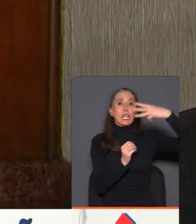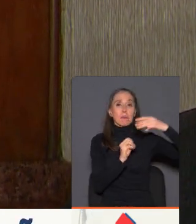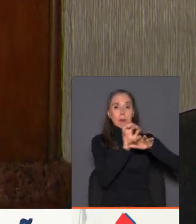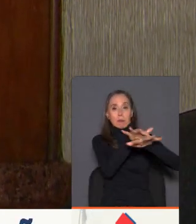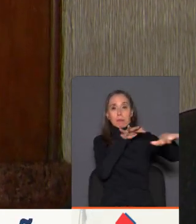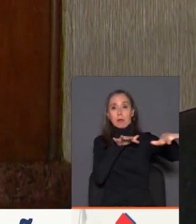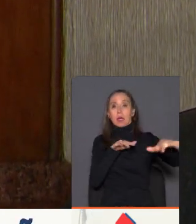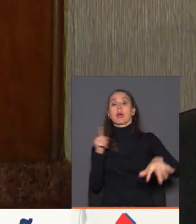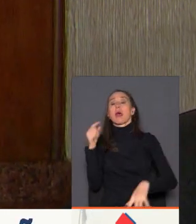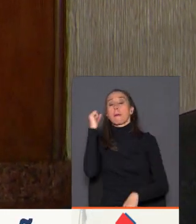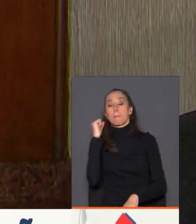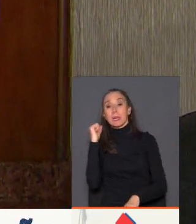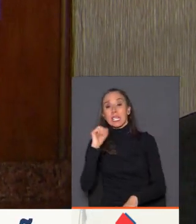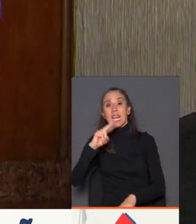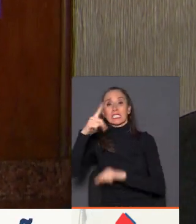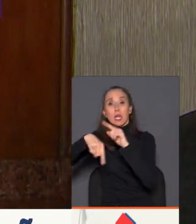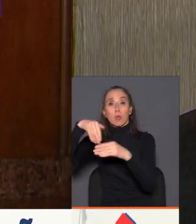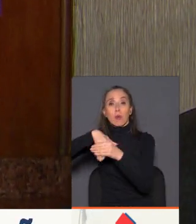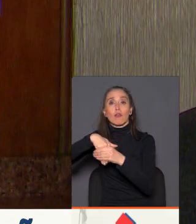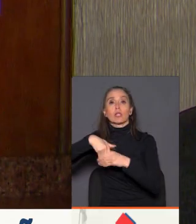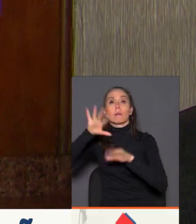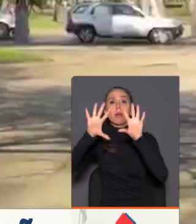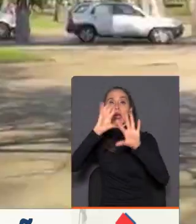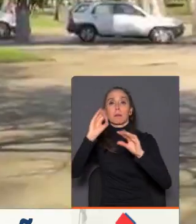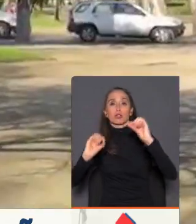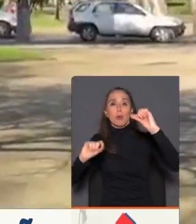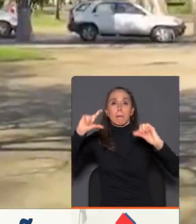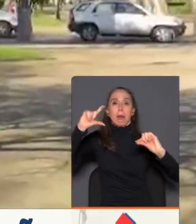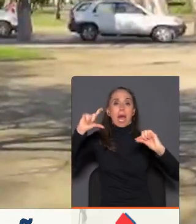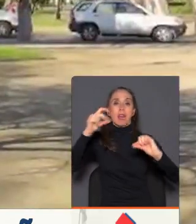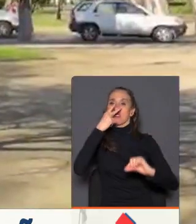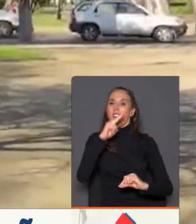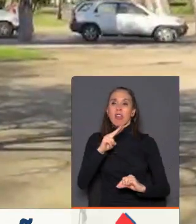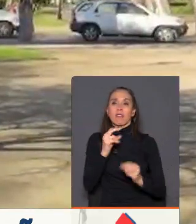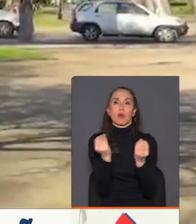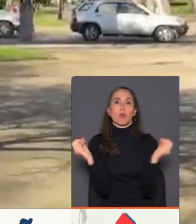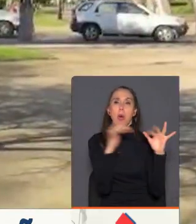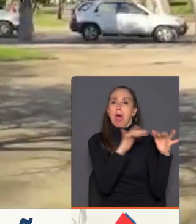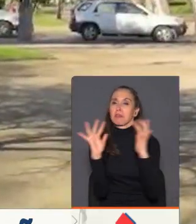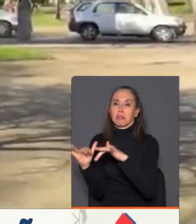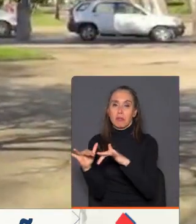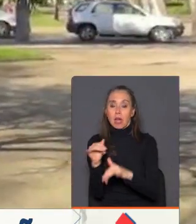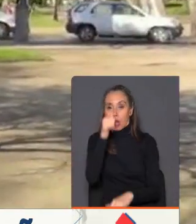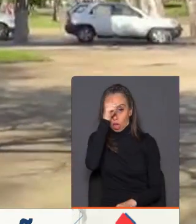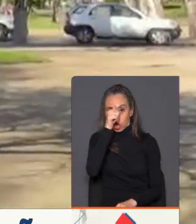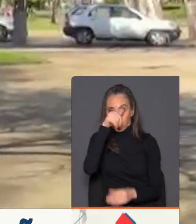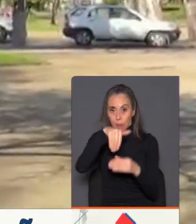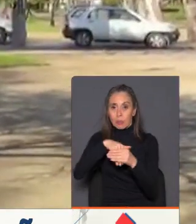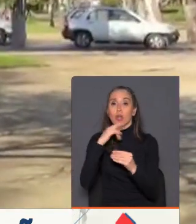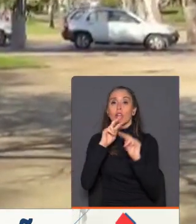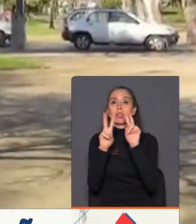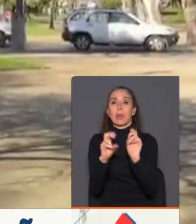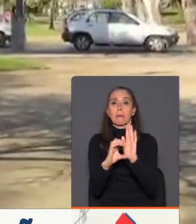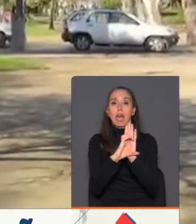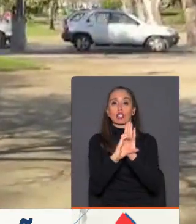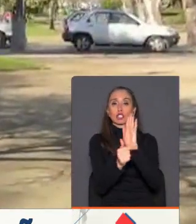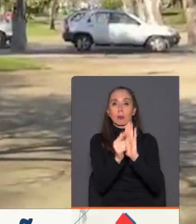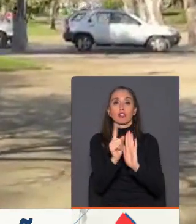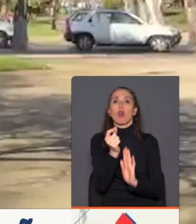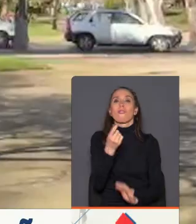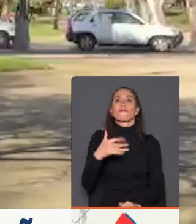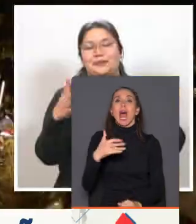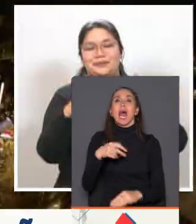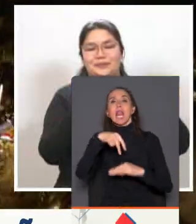puntos en la segunda vuelta. Por tanto, te diría que no incide en nada eso. El día domingo los chilenos se pronuncian respecto a una constitución y no al valor de un